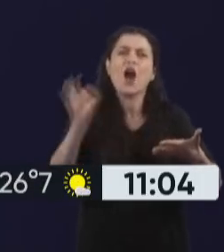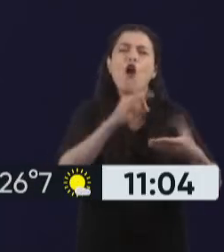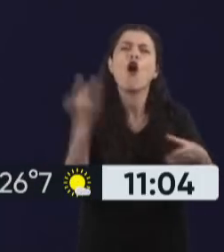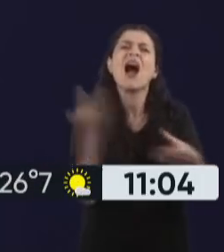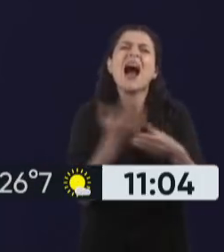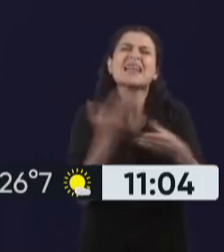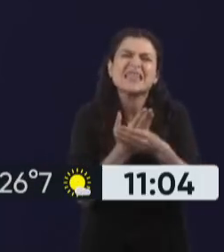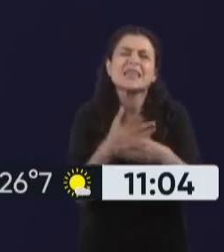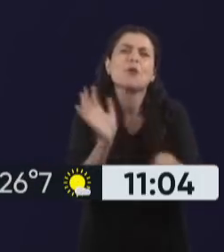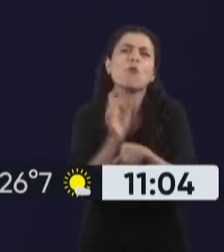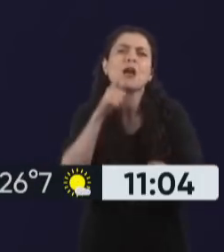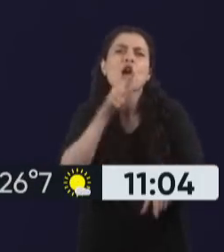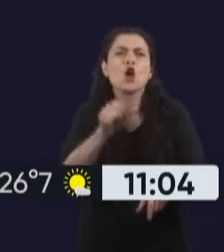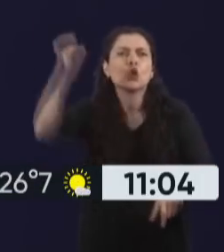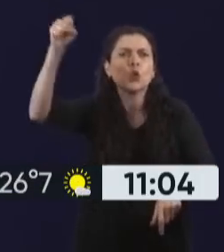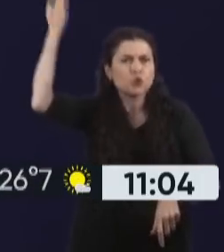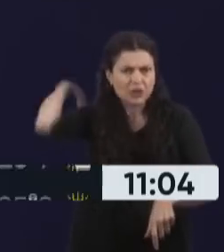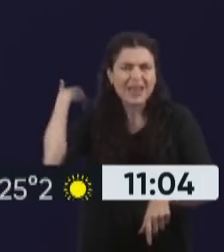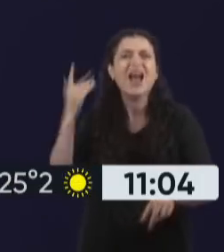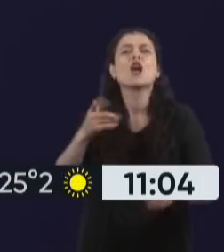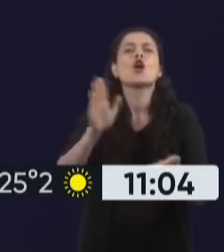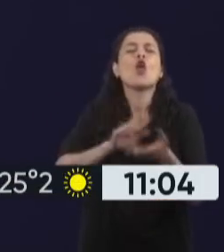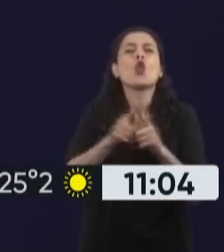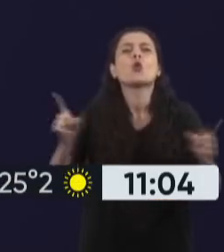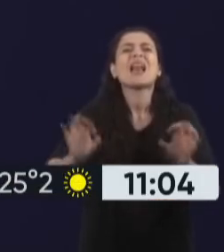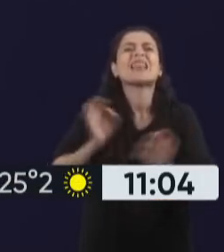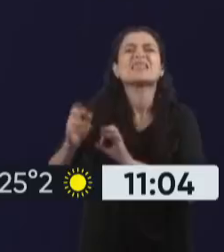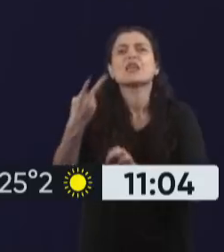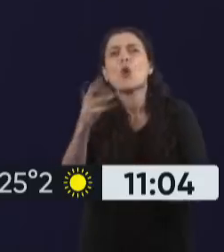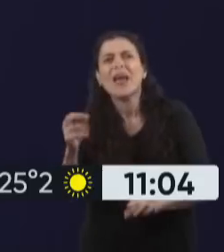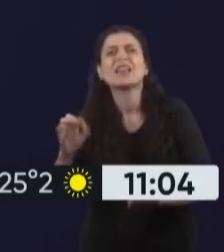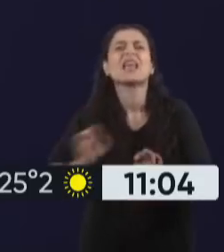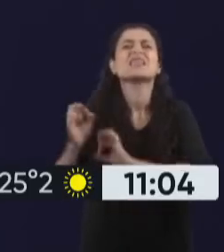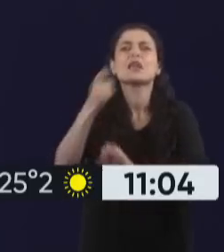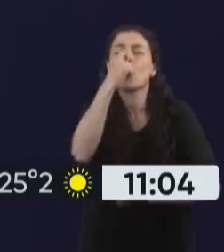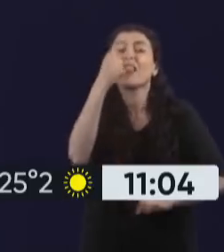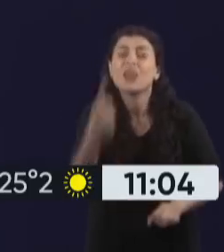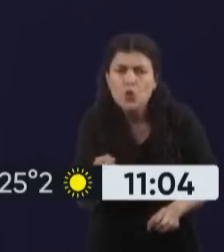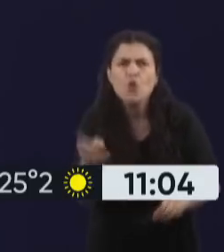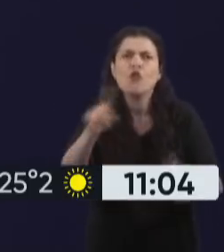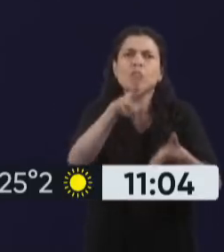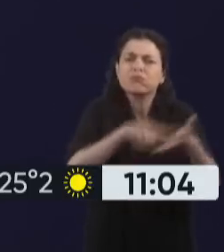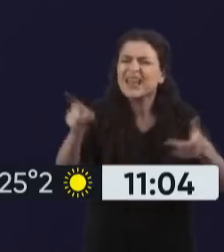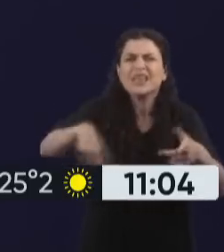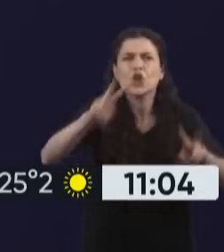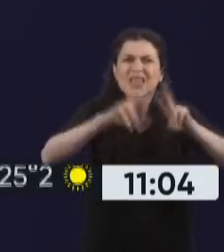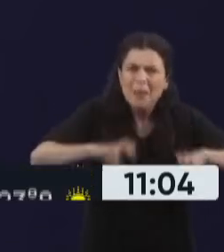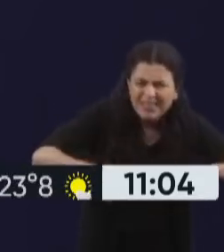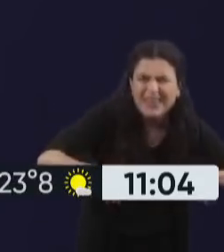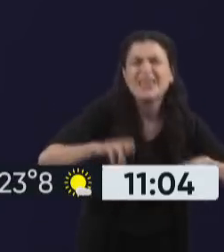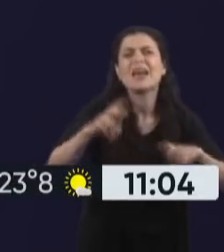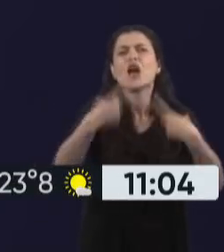literatura latinoamericana de los siglos XX y XXI, procesos de apropiación, lectura y traducción